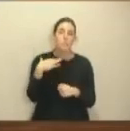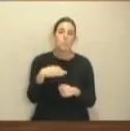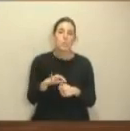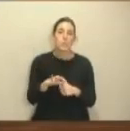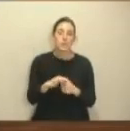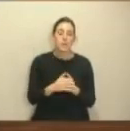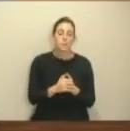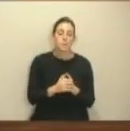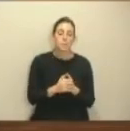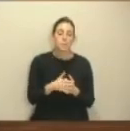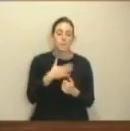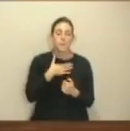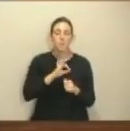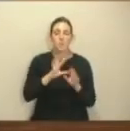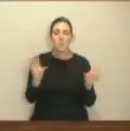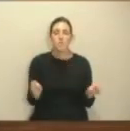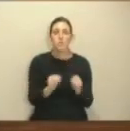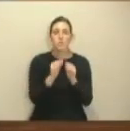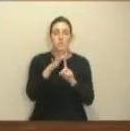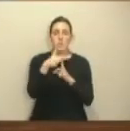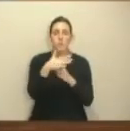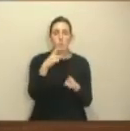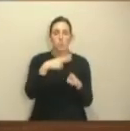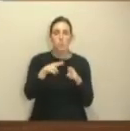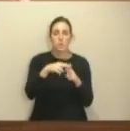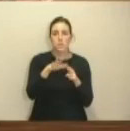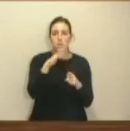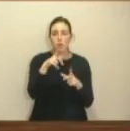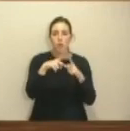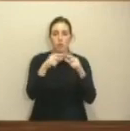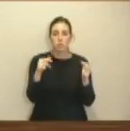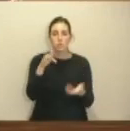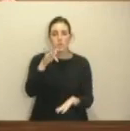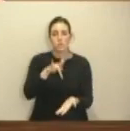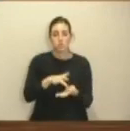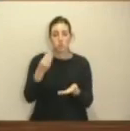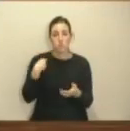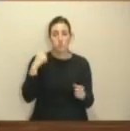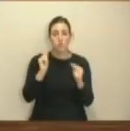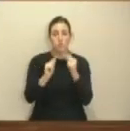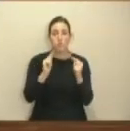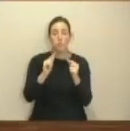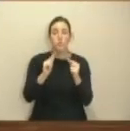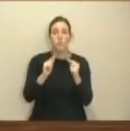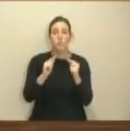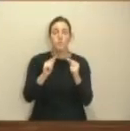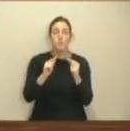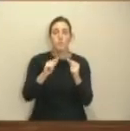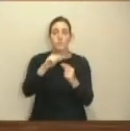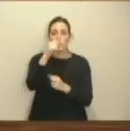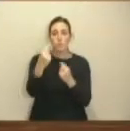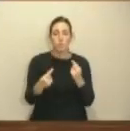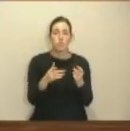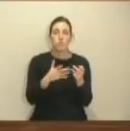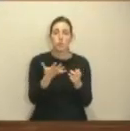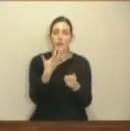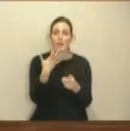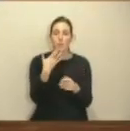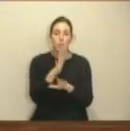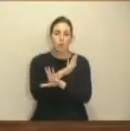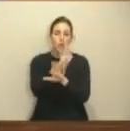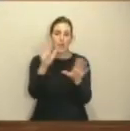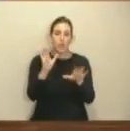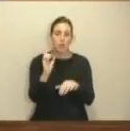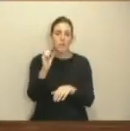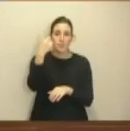como se podría resumir la situación política en la que se encuentra Asturias ahora, de la cual este debate presupuestario es el ejemplo más claro y más vivo,